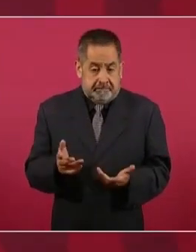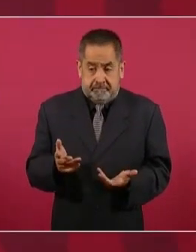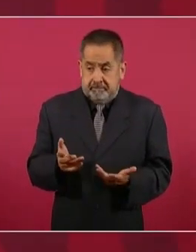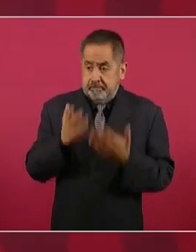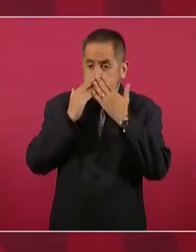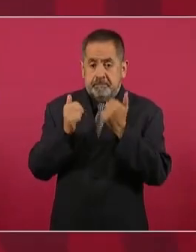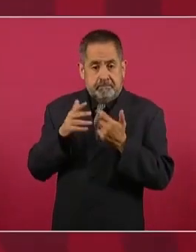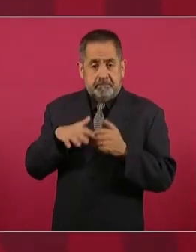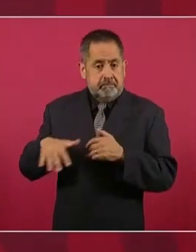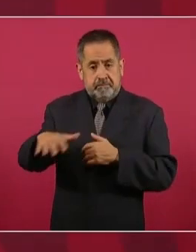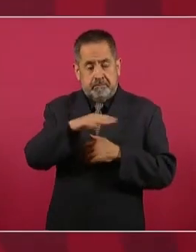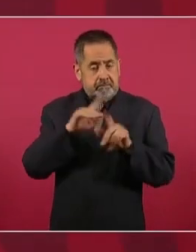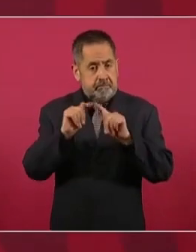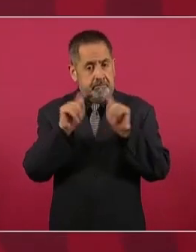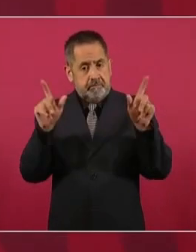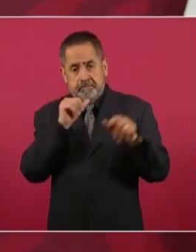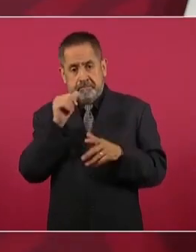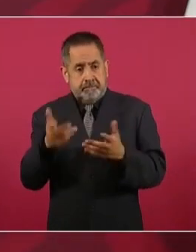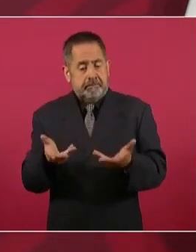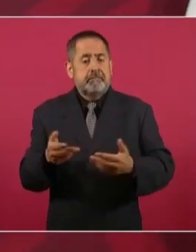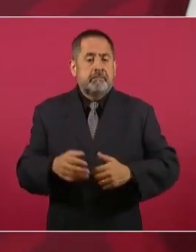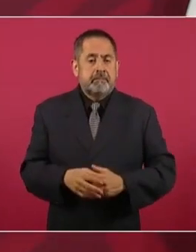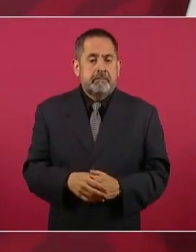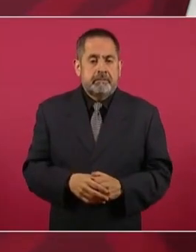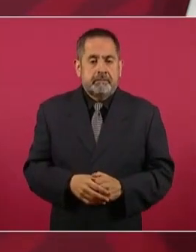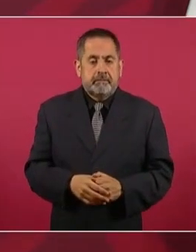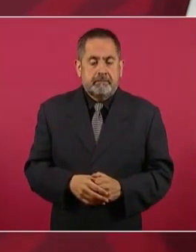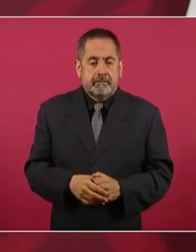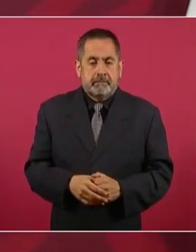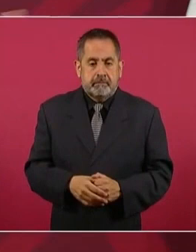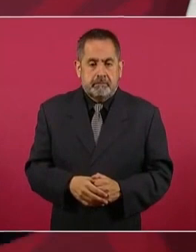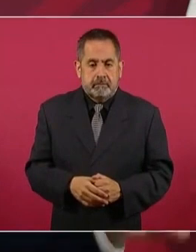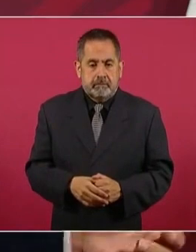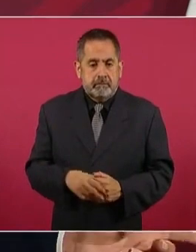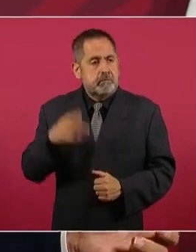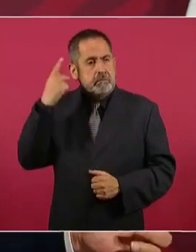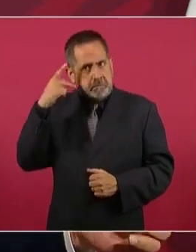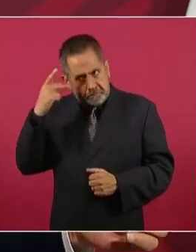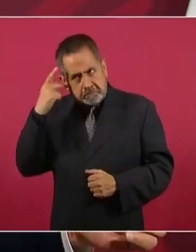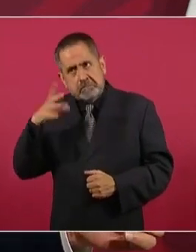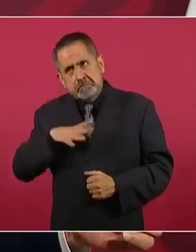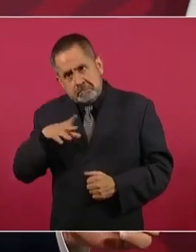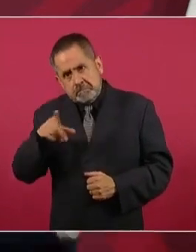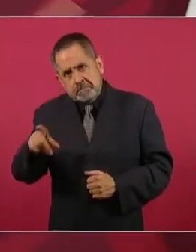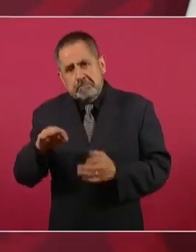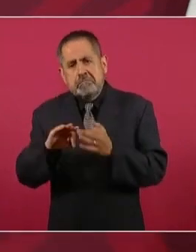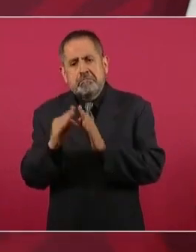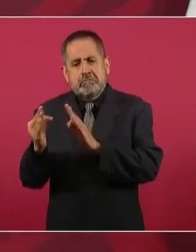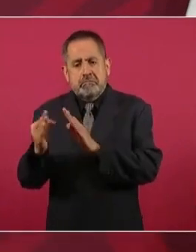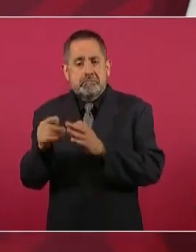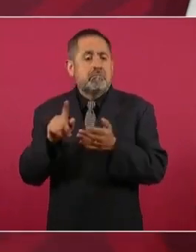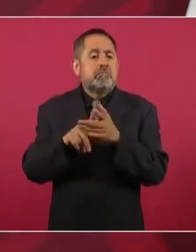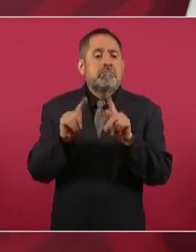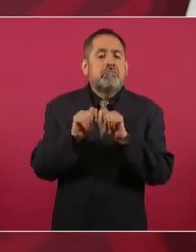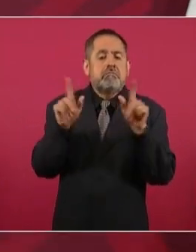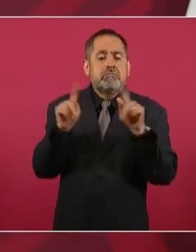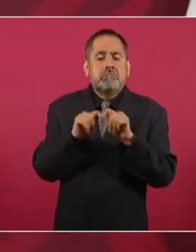esta atención, este intervencionismo. Hay en Puebla, pero no hay en